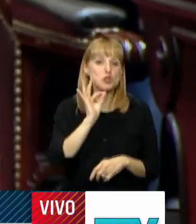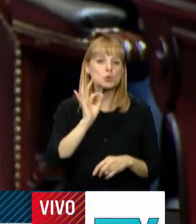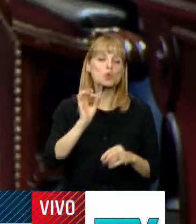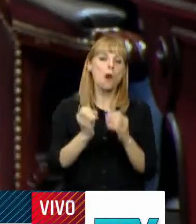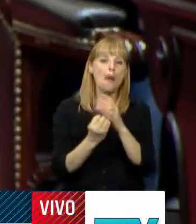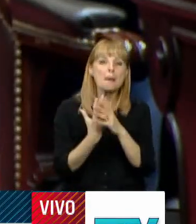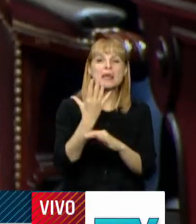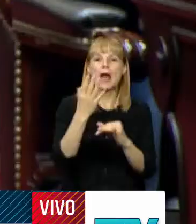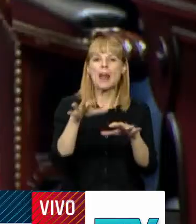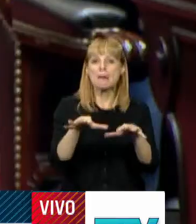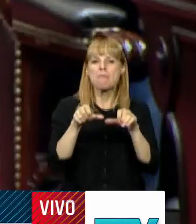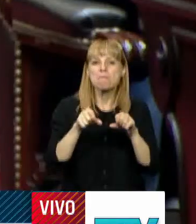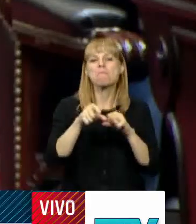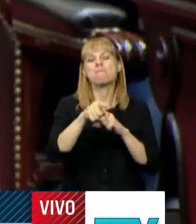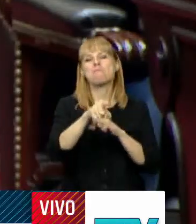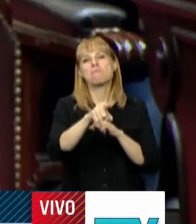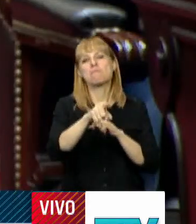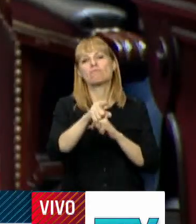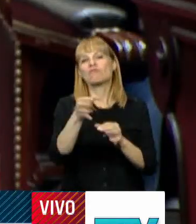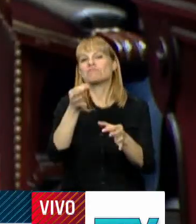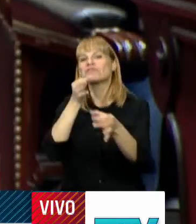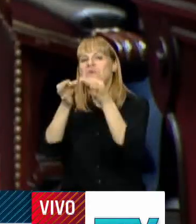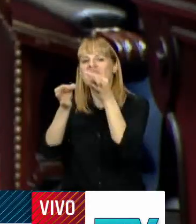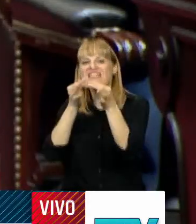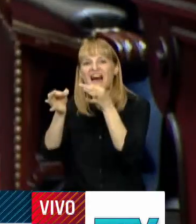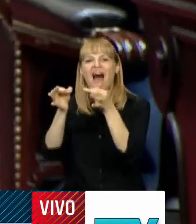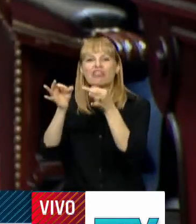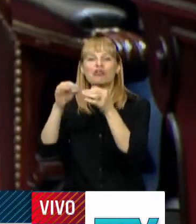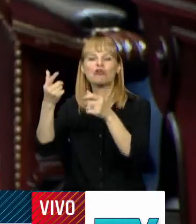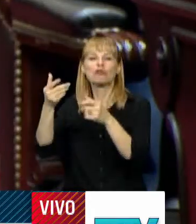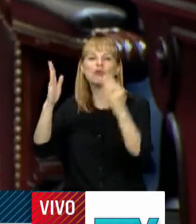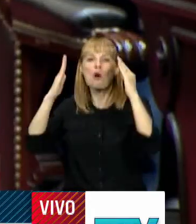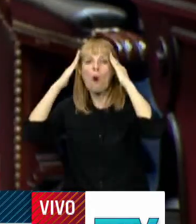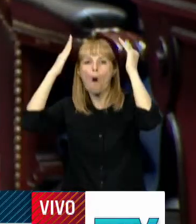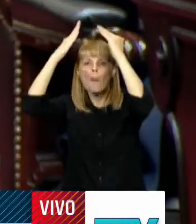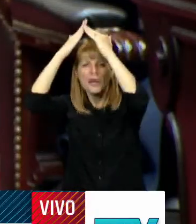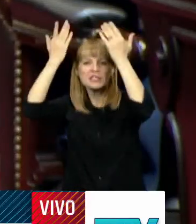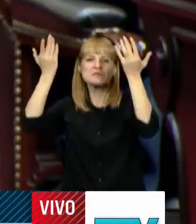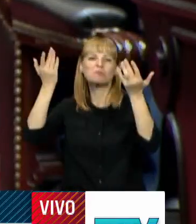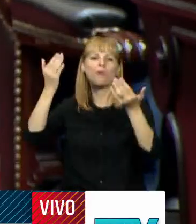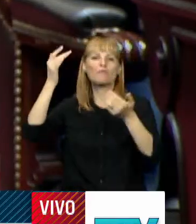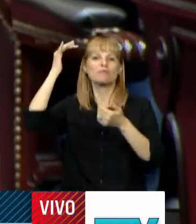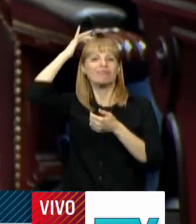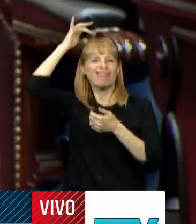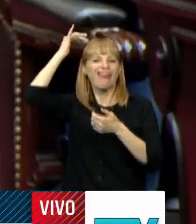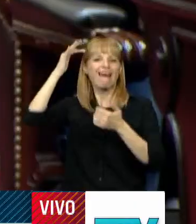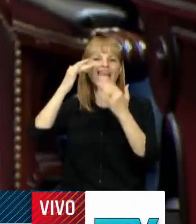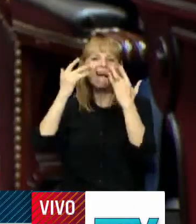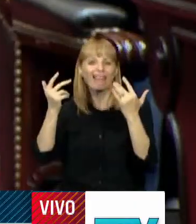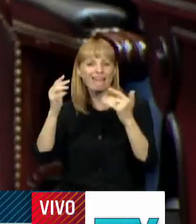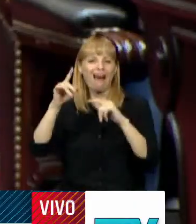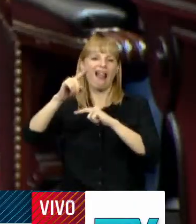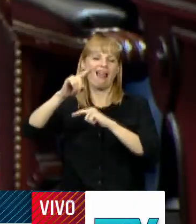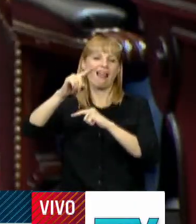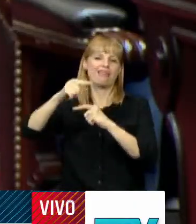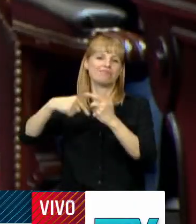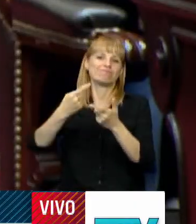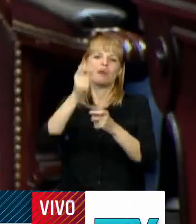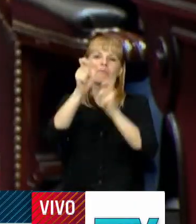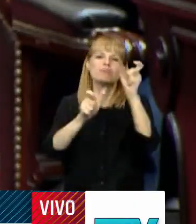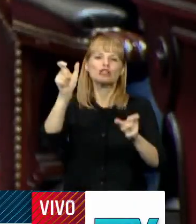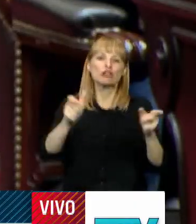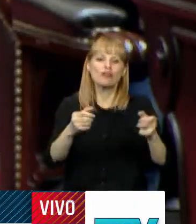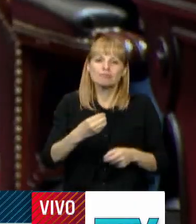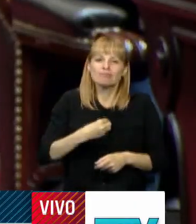charlando con algunos cardenales, obispos, generalmente gente religiosa la que estaba ahí,